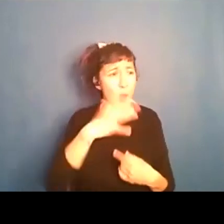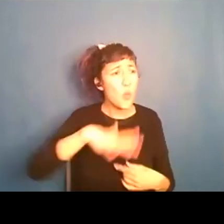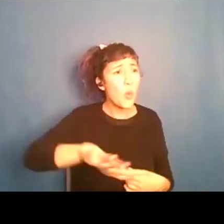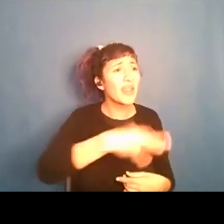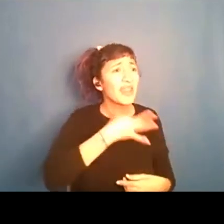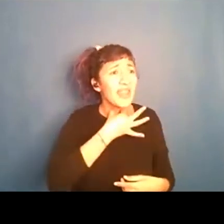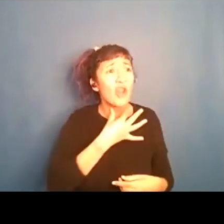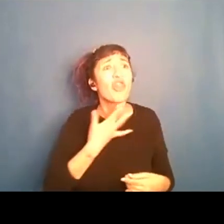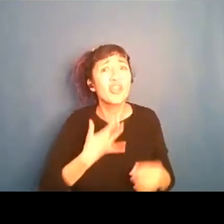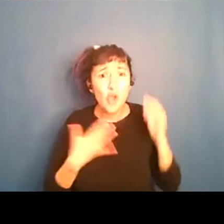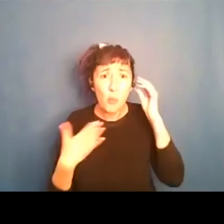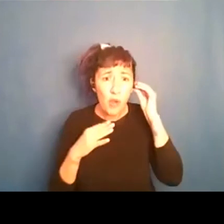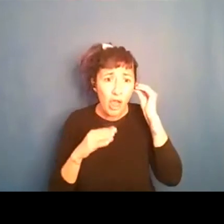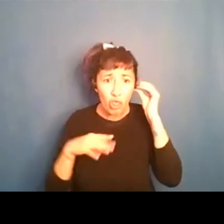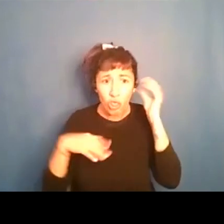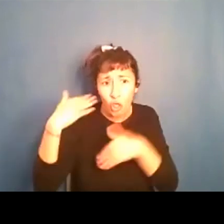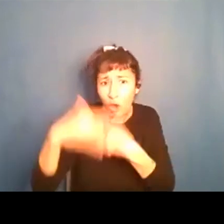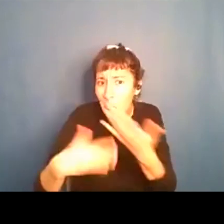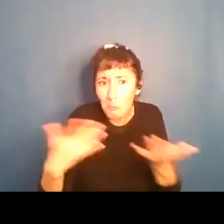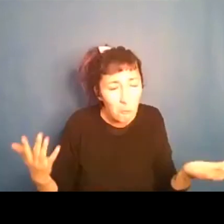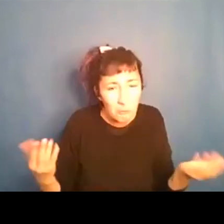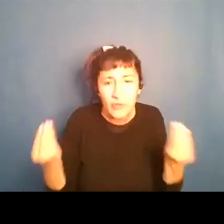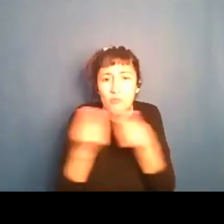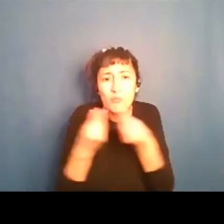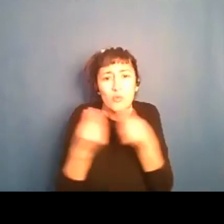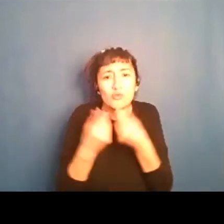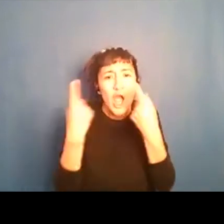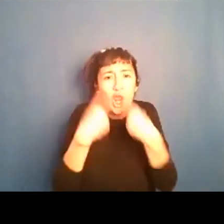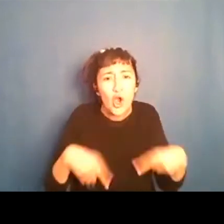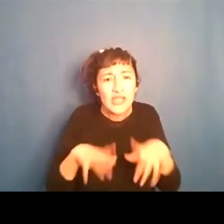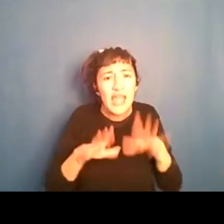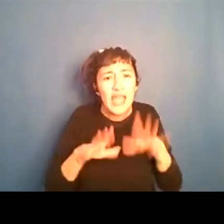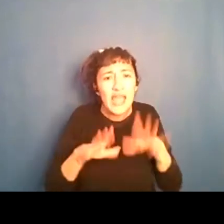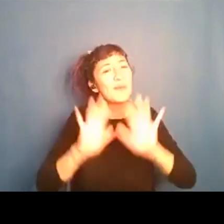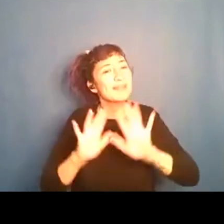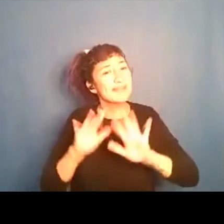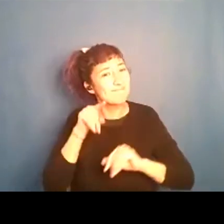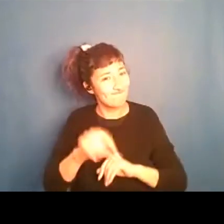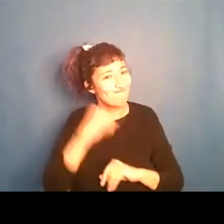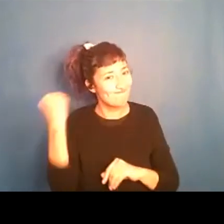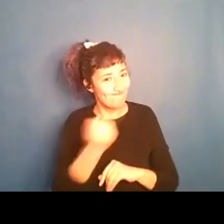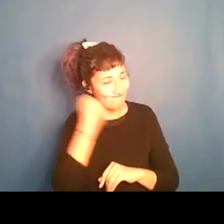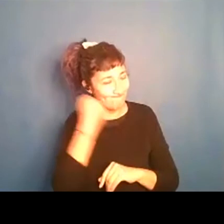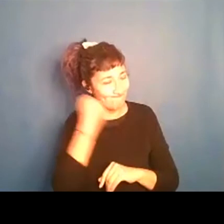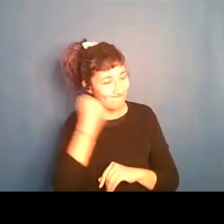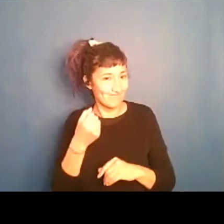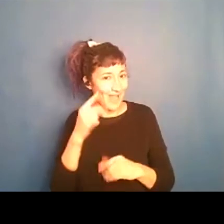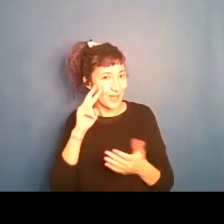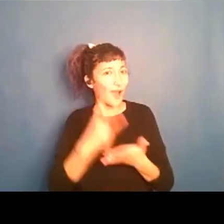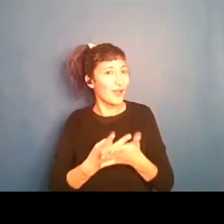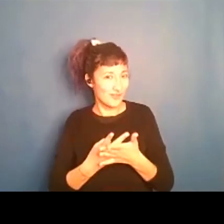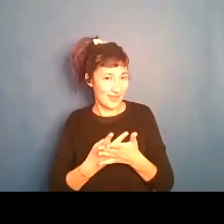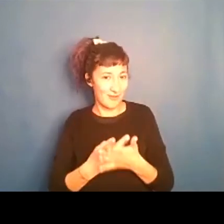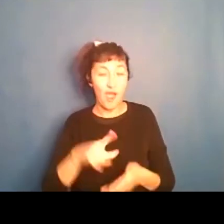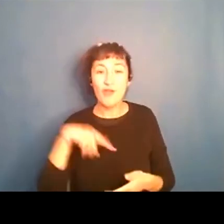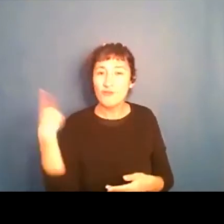quiero. Hay un montón de cuestiones que a veces eso es importante recalcar. Nosotros prevalecemos